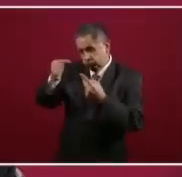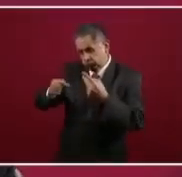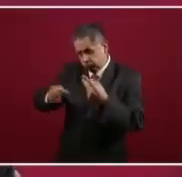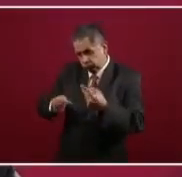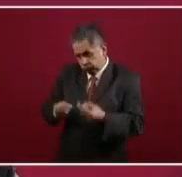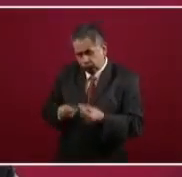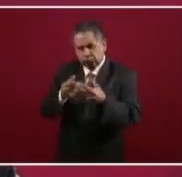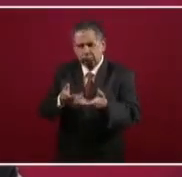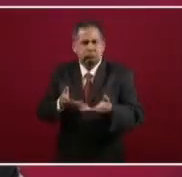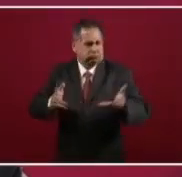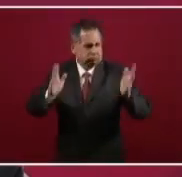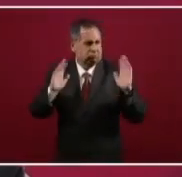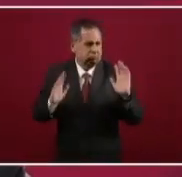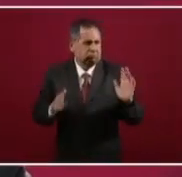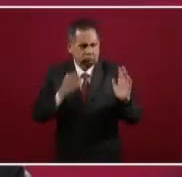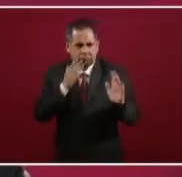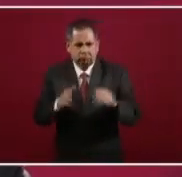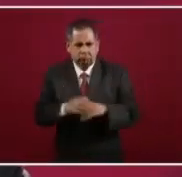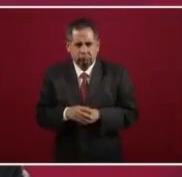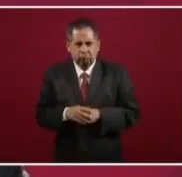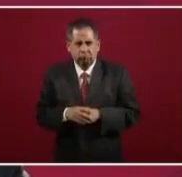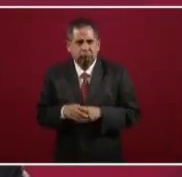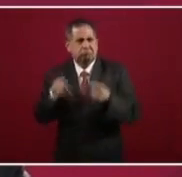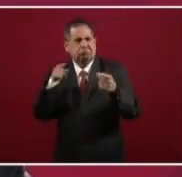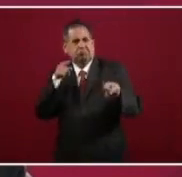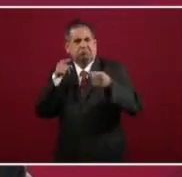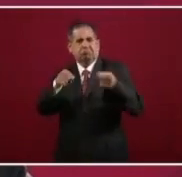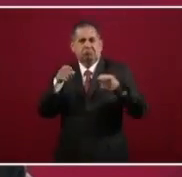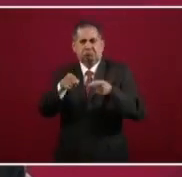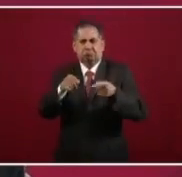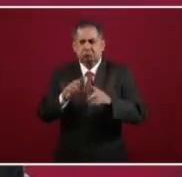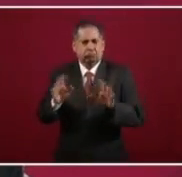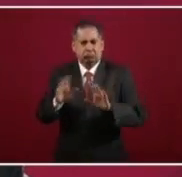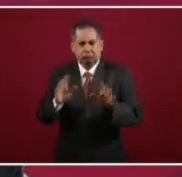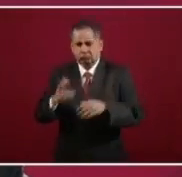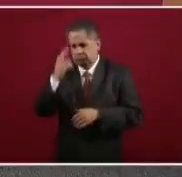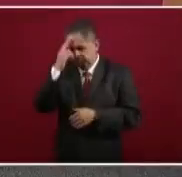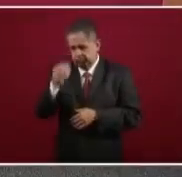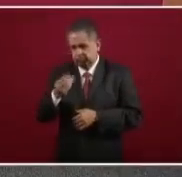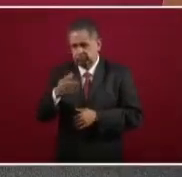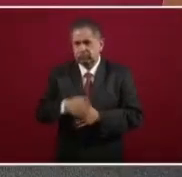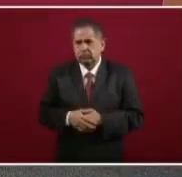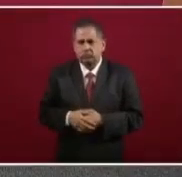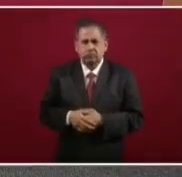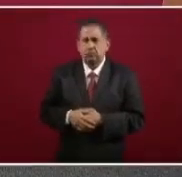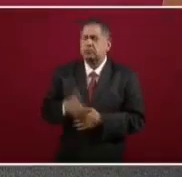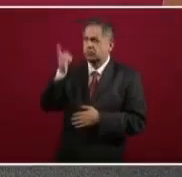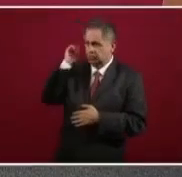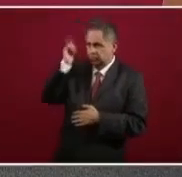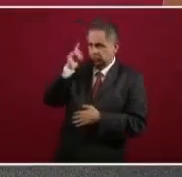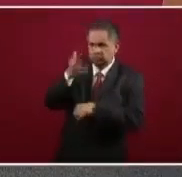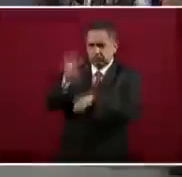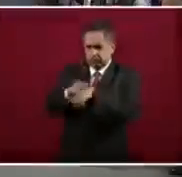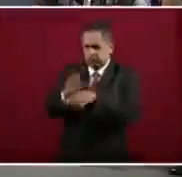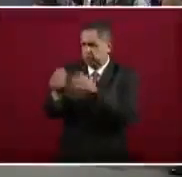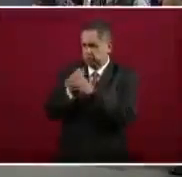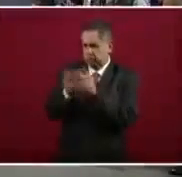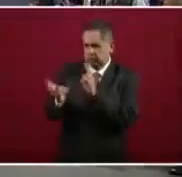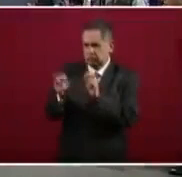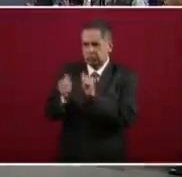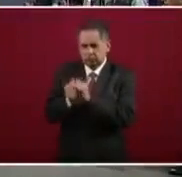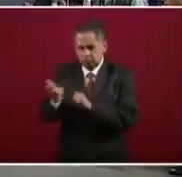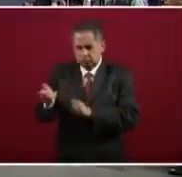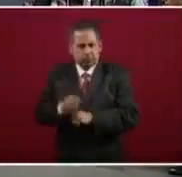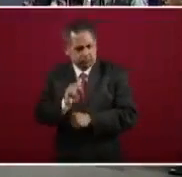más qué y optar por los insultos ojalá pueda dar este encuentro del que hablamos